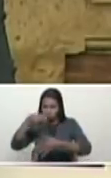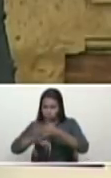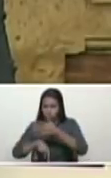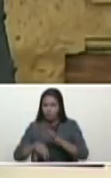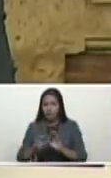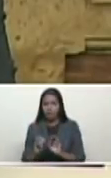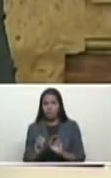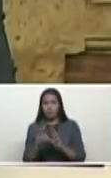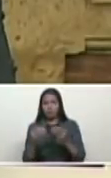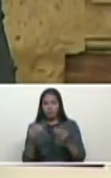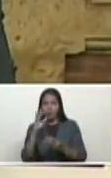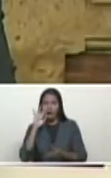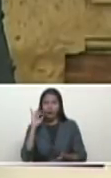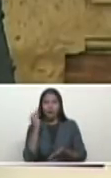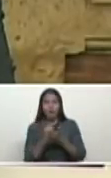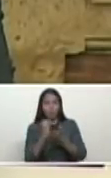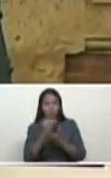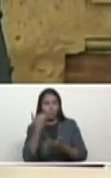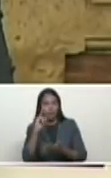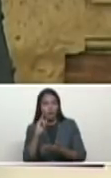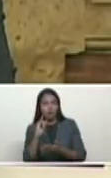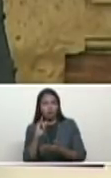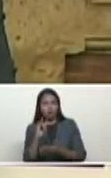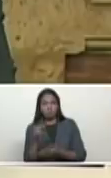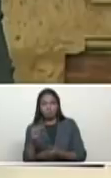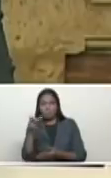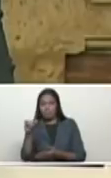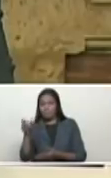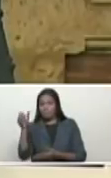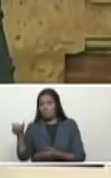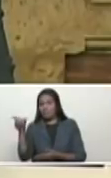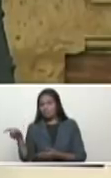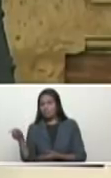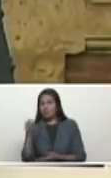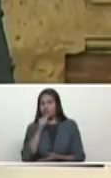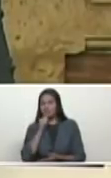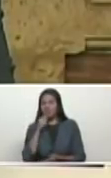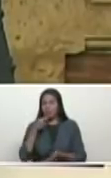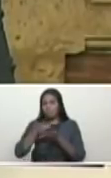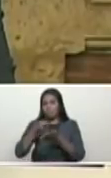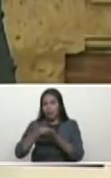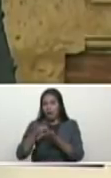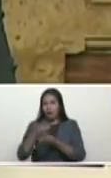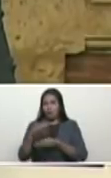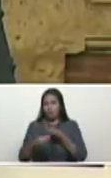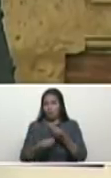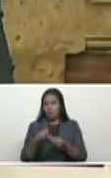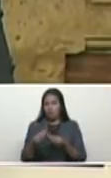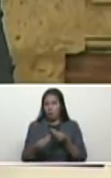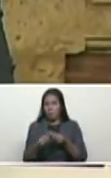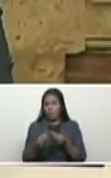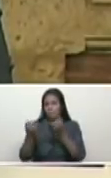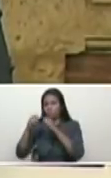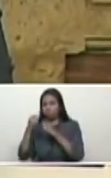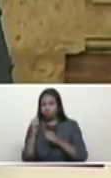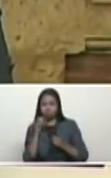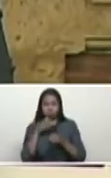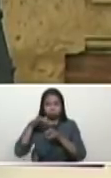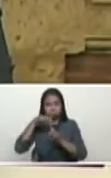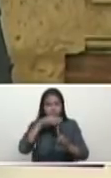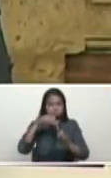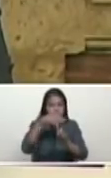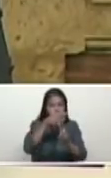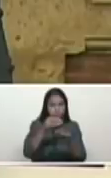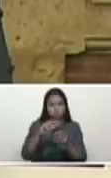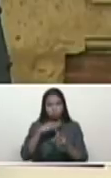quedaron las pruebas los testimonios de quienes contrataron quienes pagaron quienes prepararon la persecución